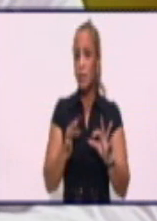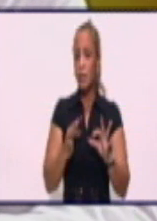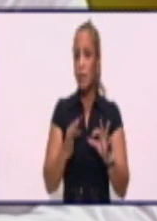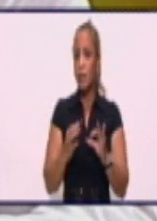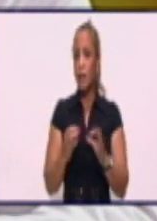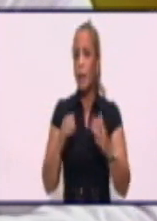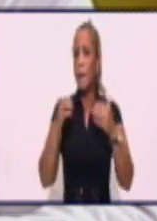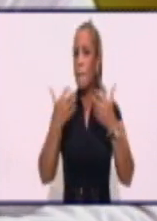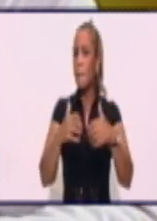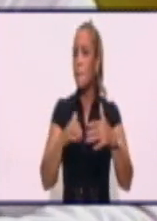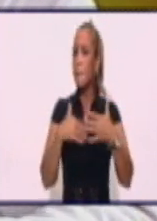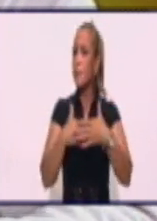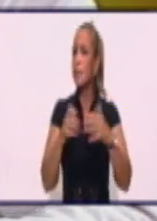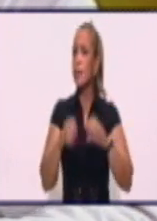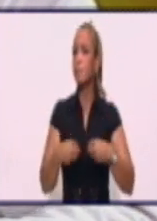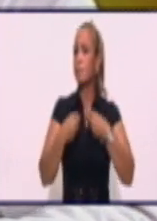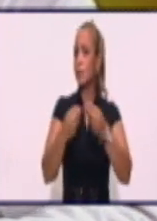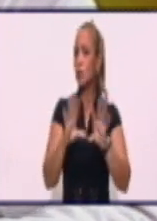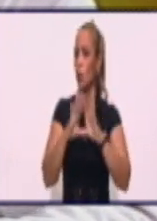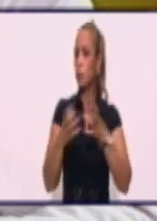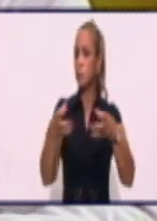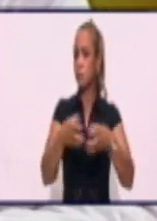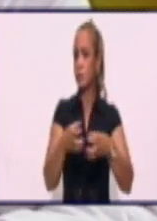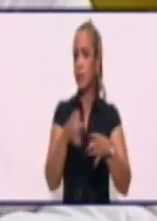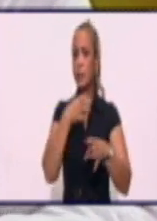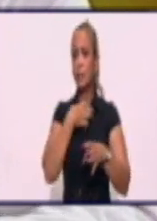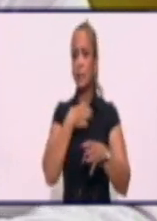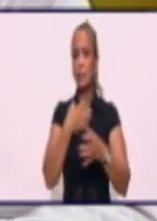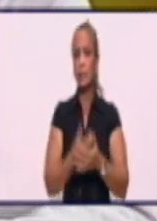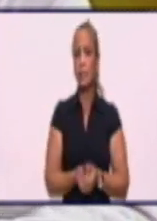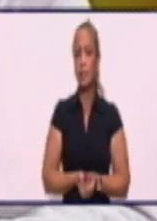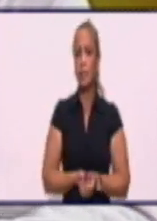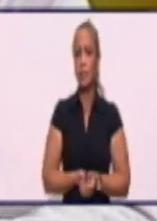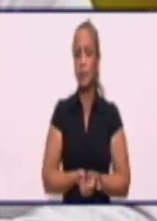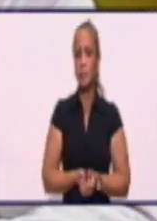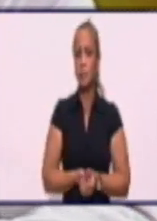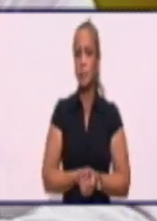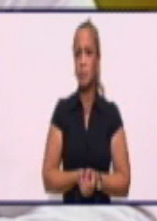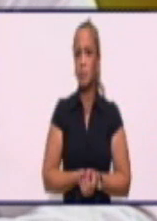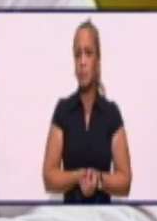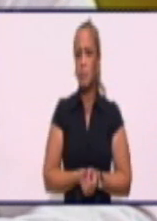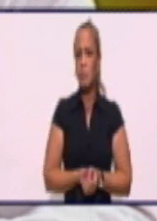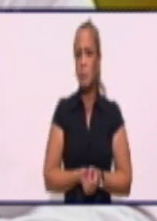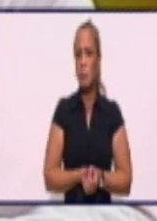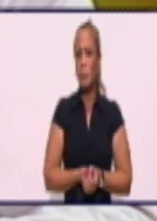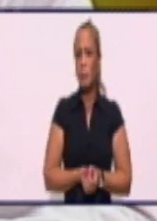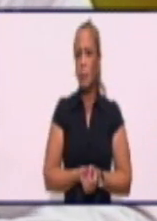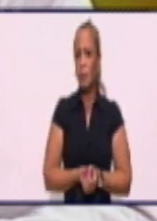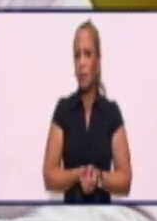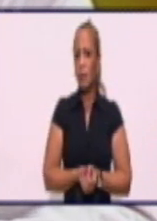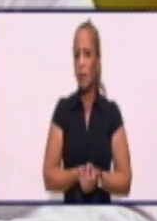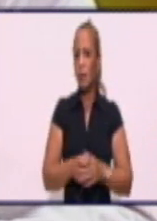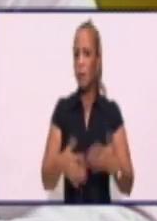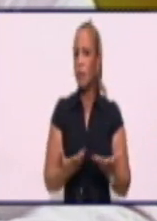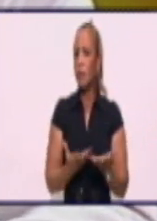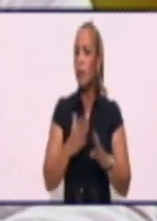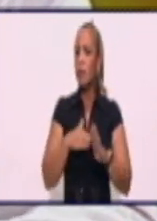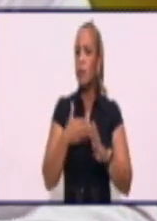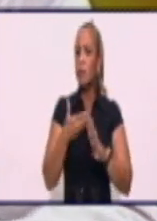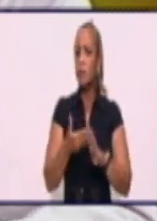transportar esos insumos tenía firma americana. Y entonces los Estados Unidos le